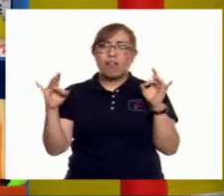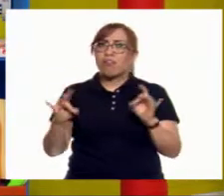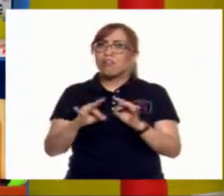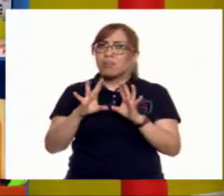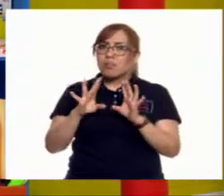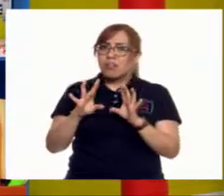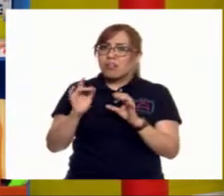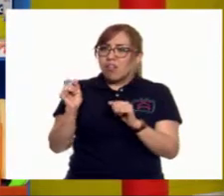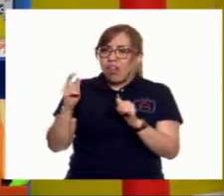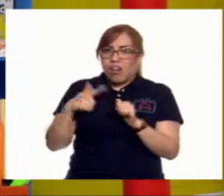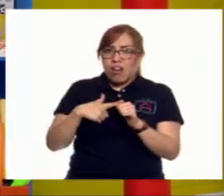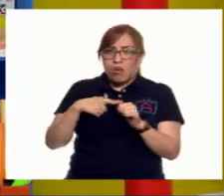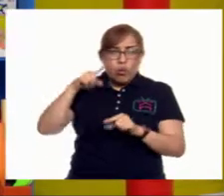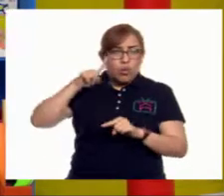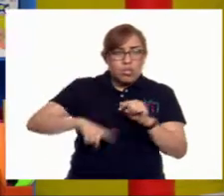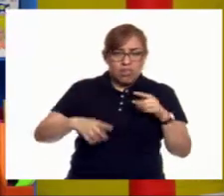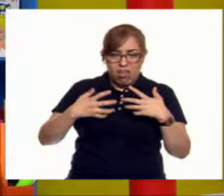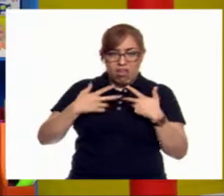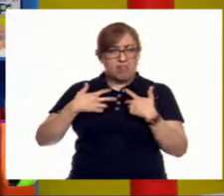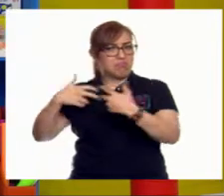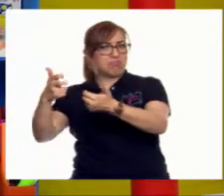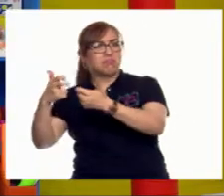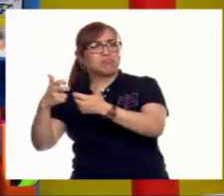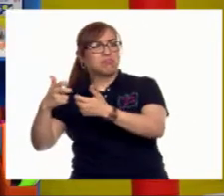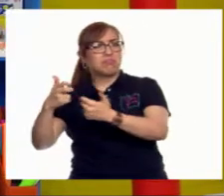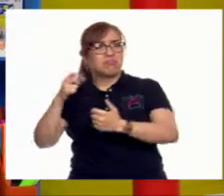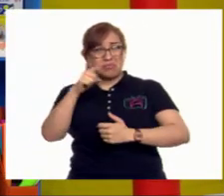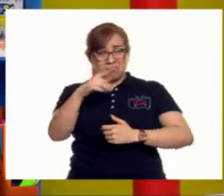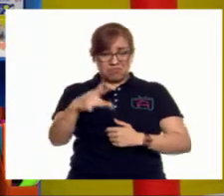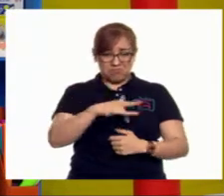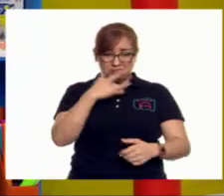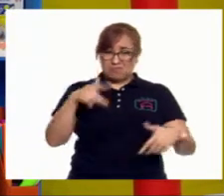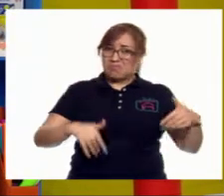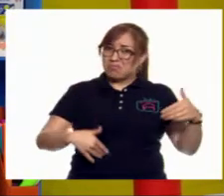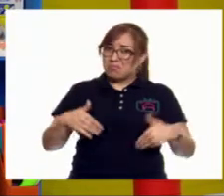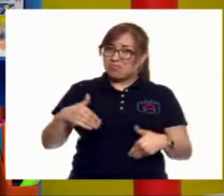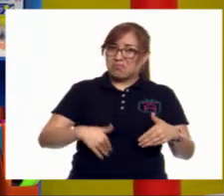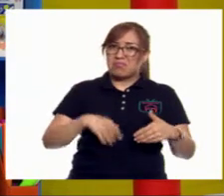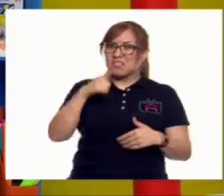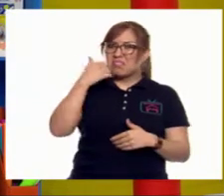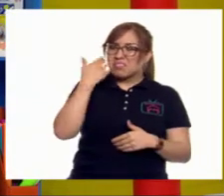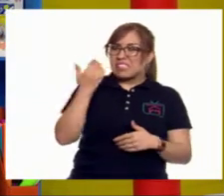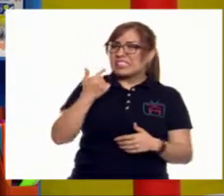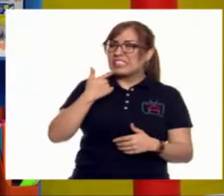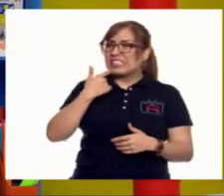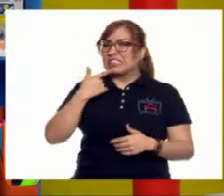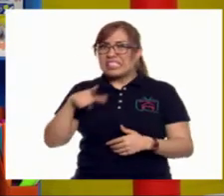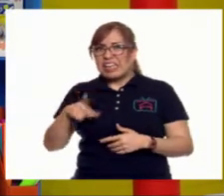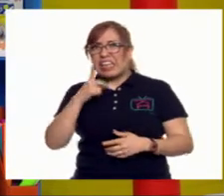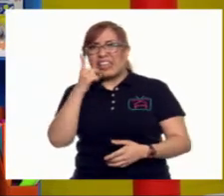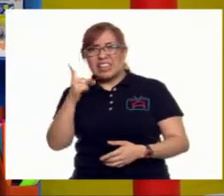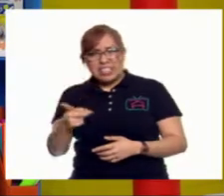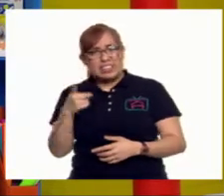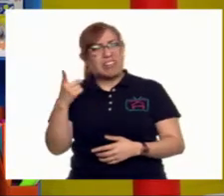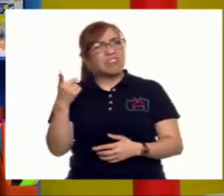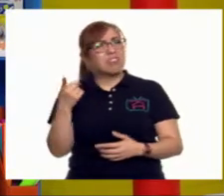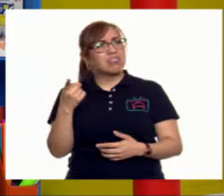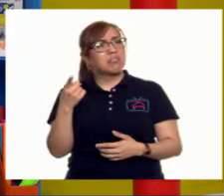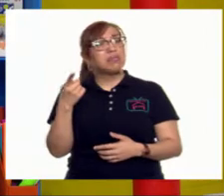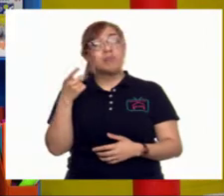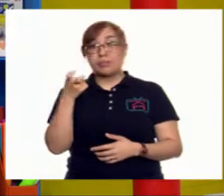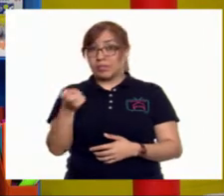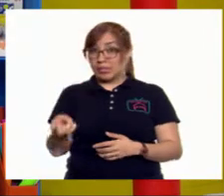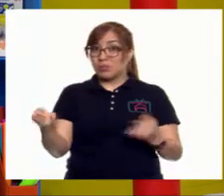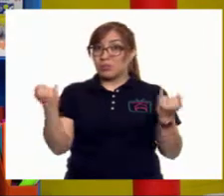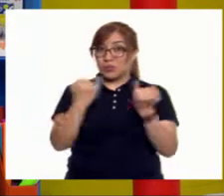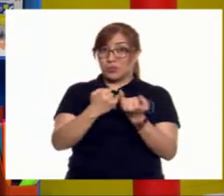les corresponde a ustedes. Y se molestan. Claro. Entonces, tienen ganas de decirle algo. Si eso mismo pasara, pero es